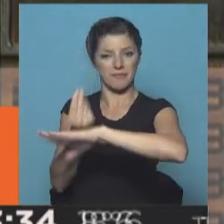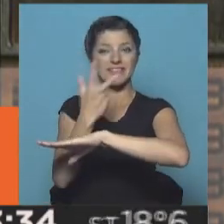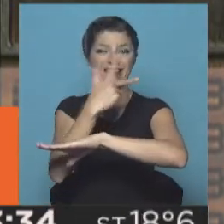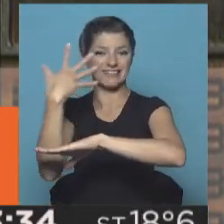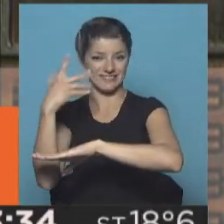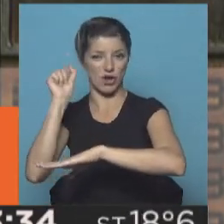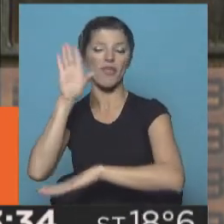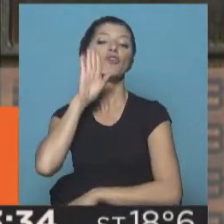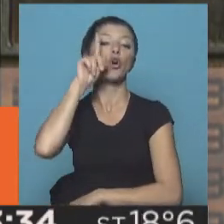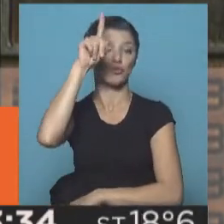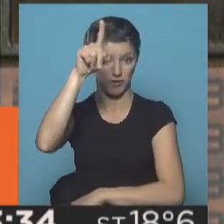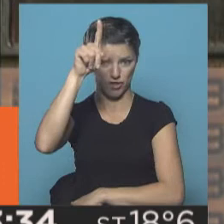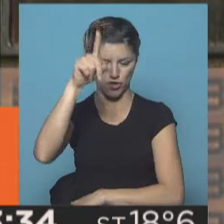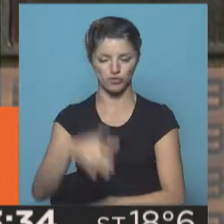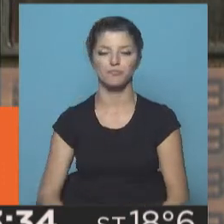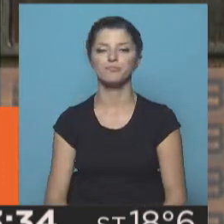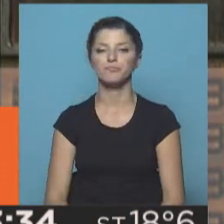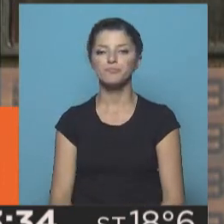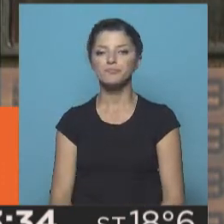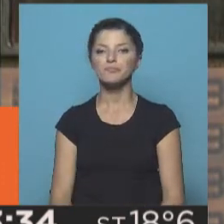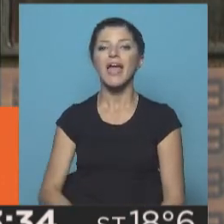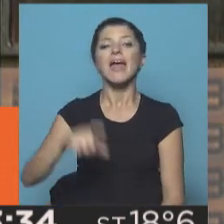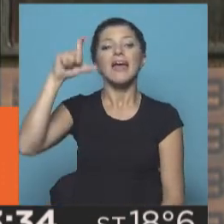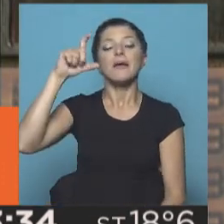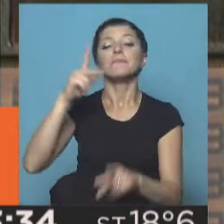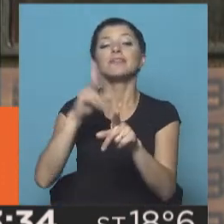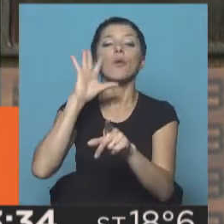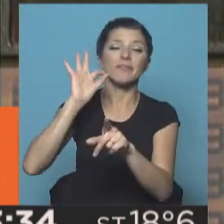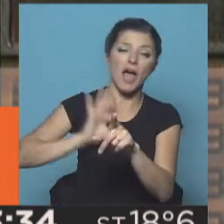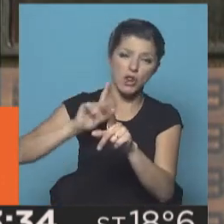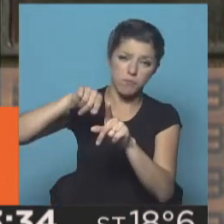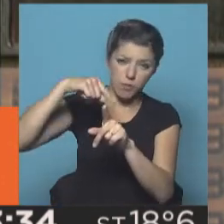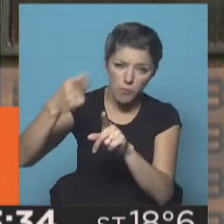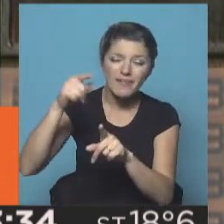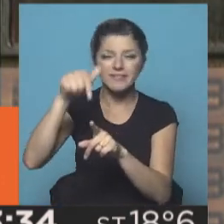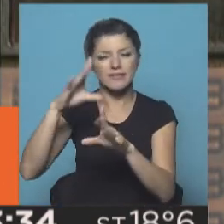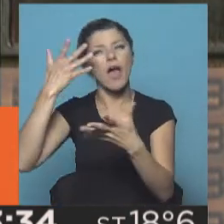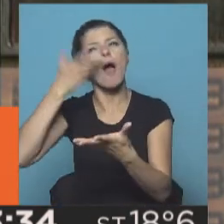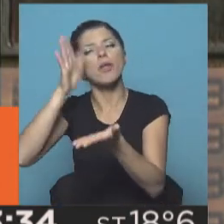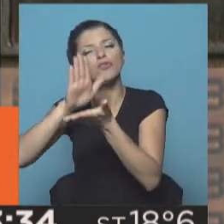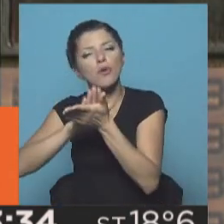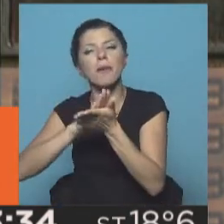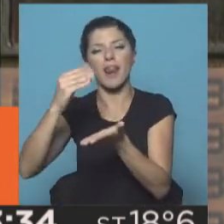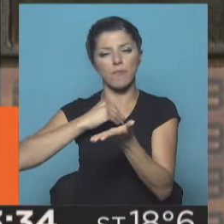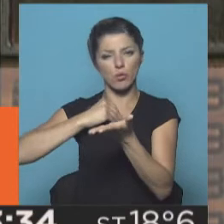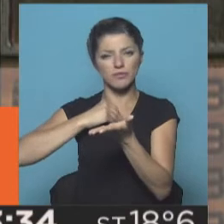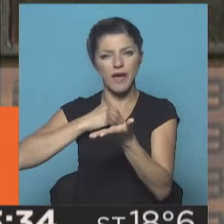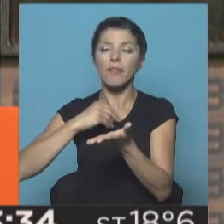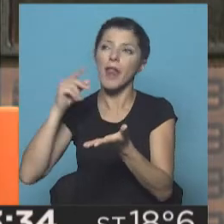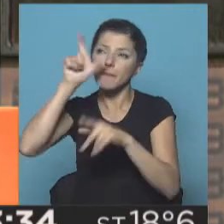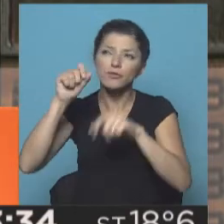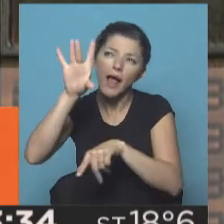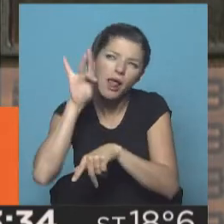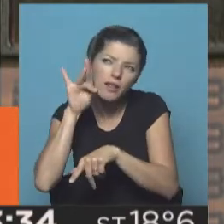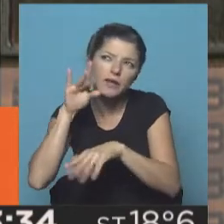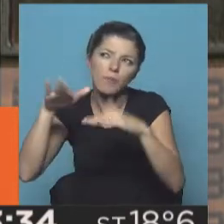Unidos. Medio siglo después, aún se discute la incidencia de aquel cotejo en la voluntad de los votantes. Lo